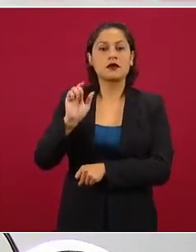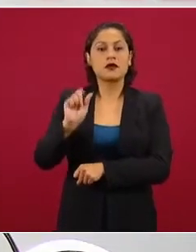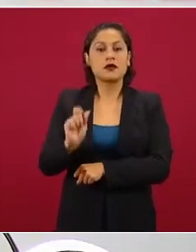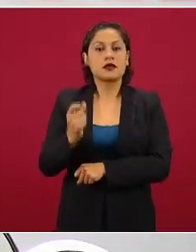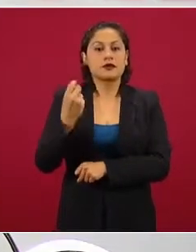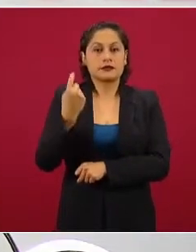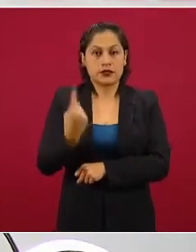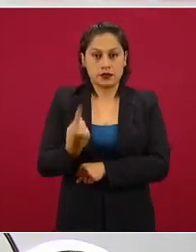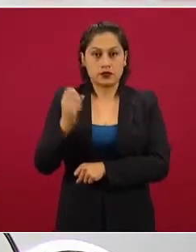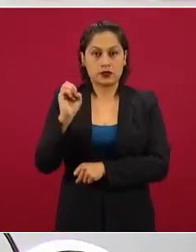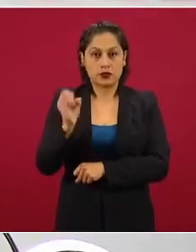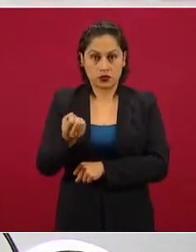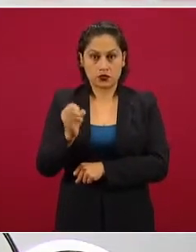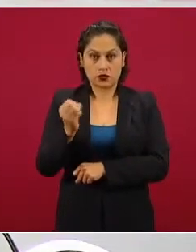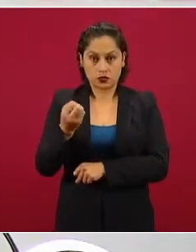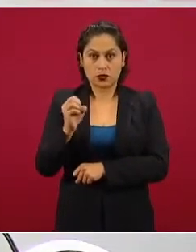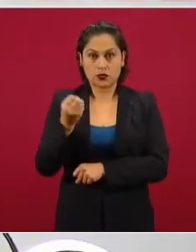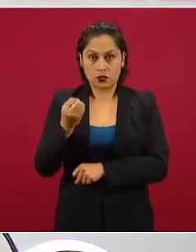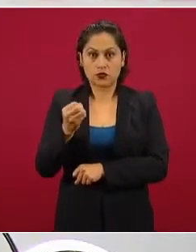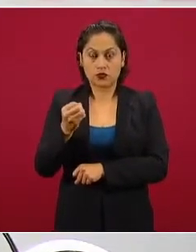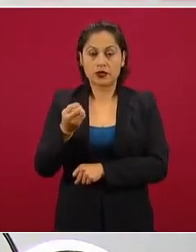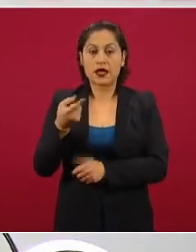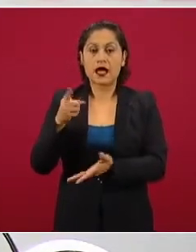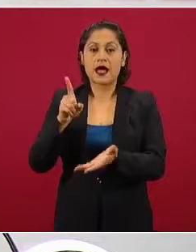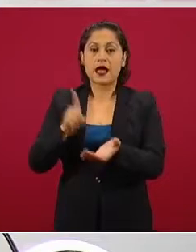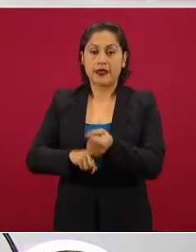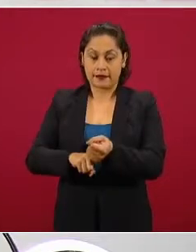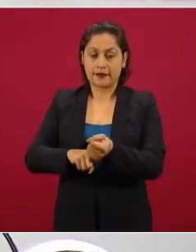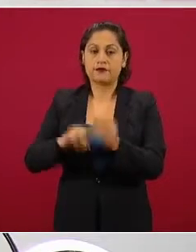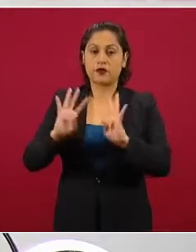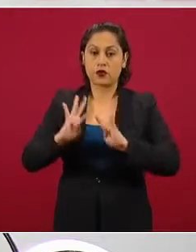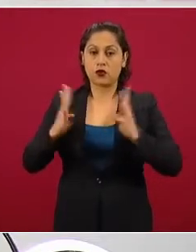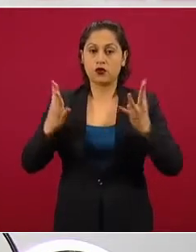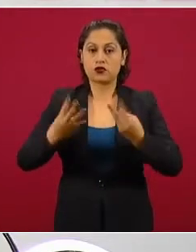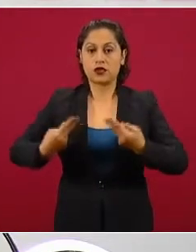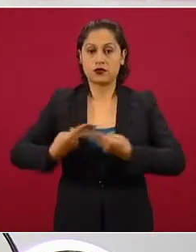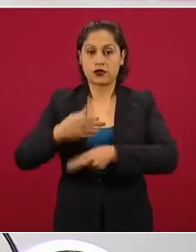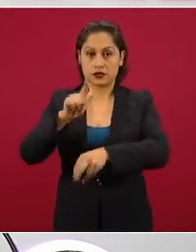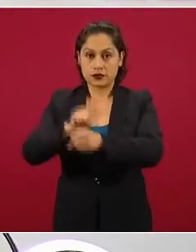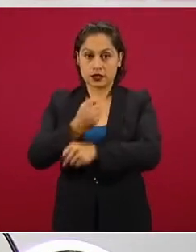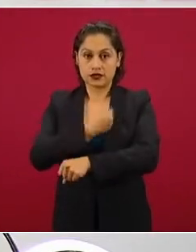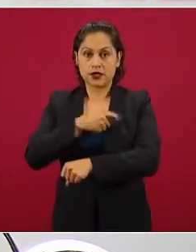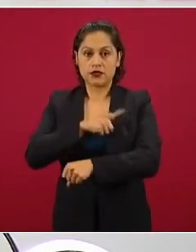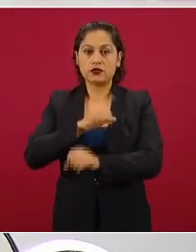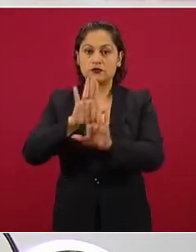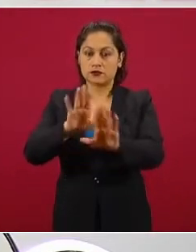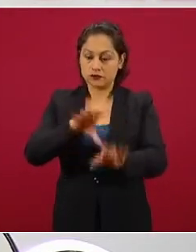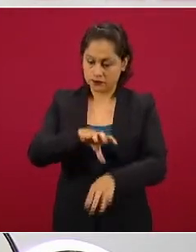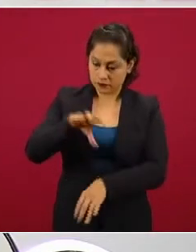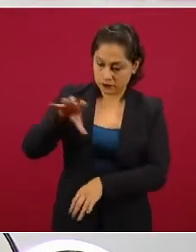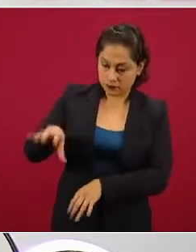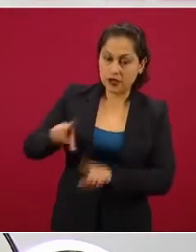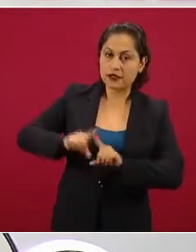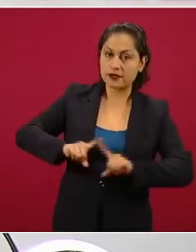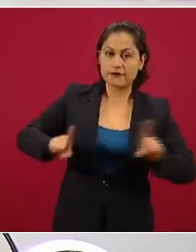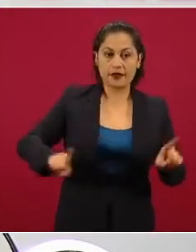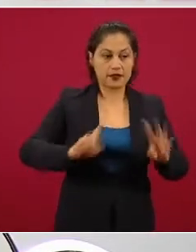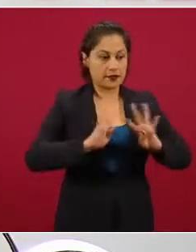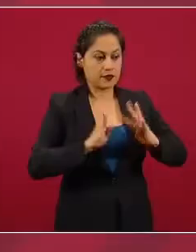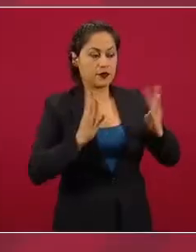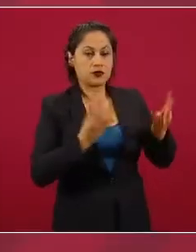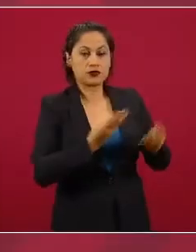de octubre, en el seno del Consejo Nacional de Salud. No confundir el Consejo Nacional de Salud con el Consejo de Salubridad